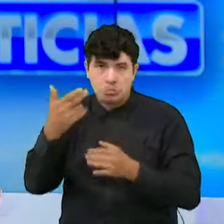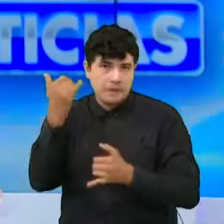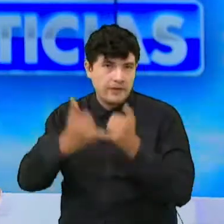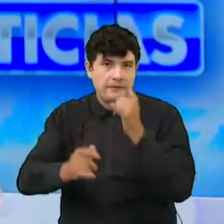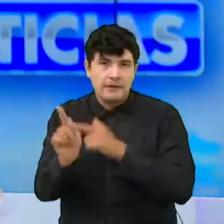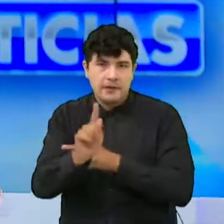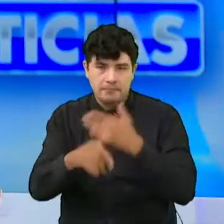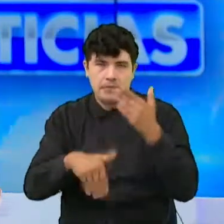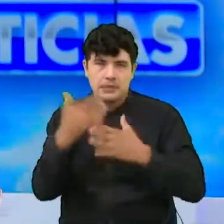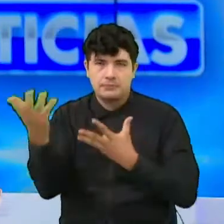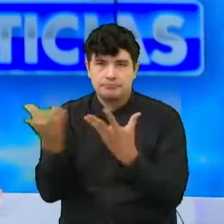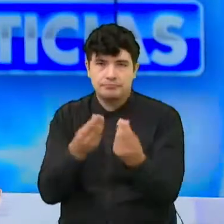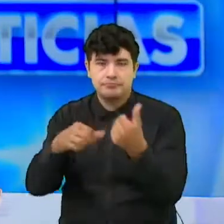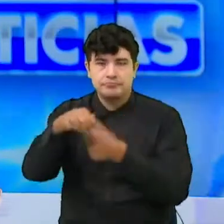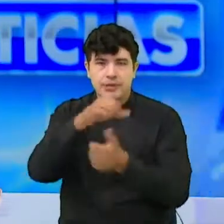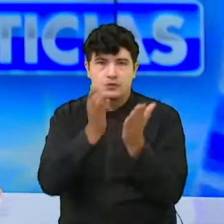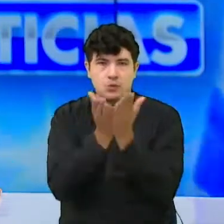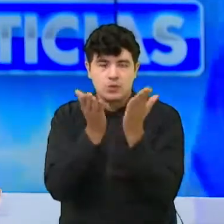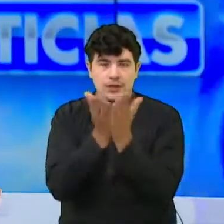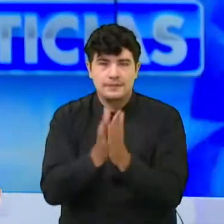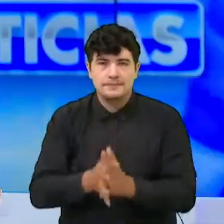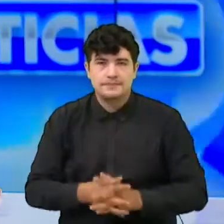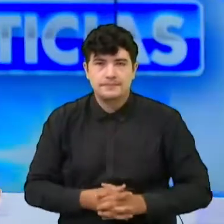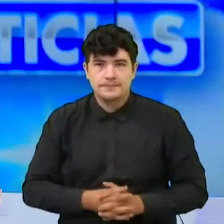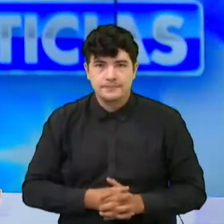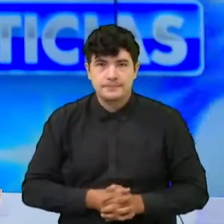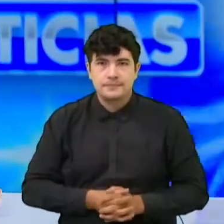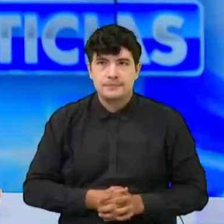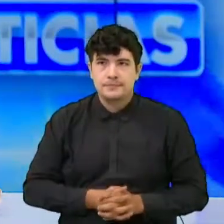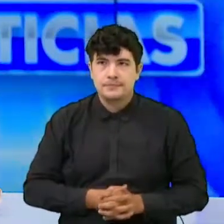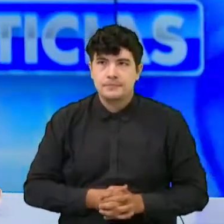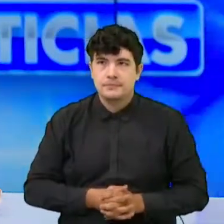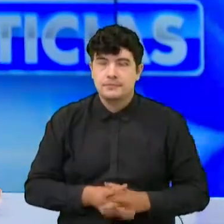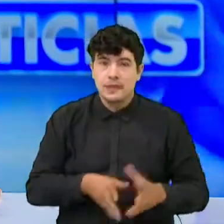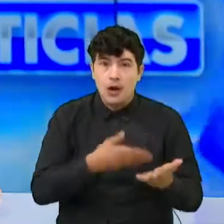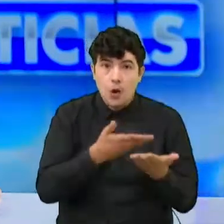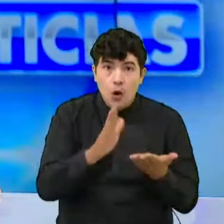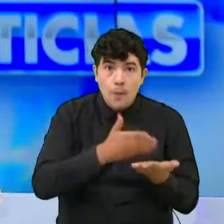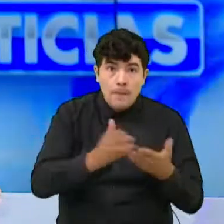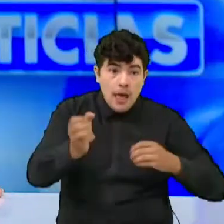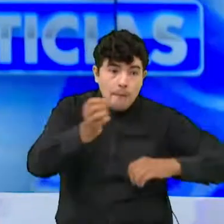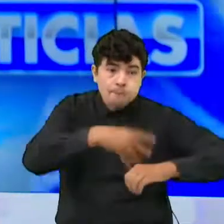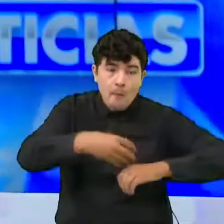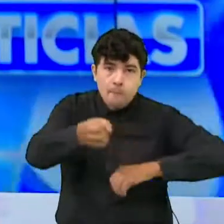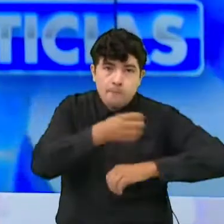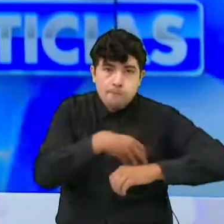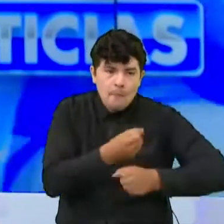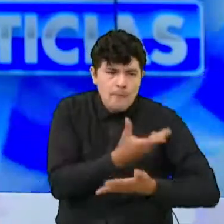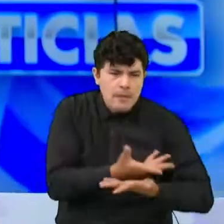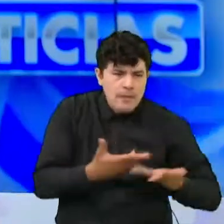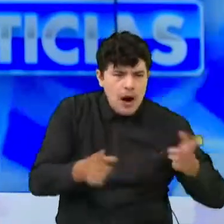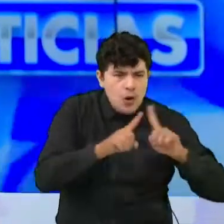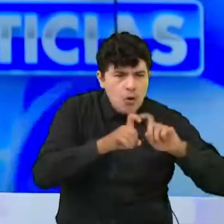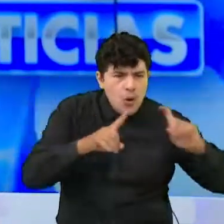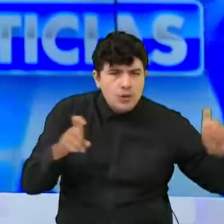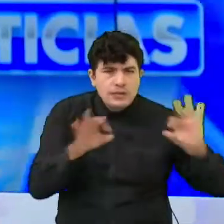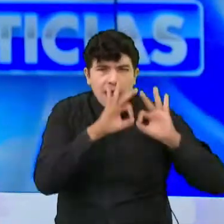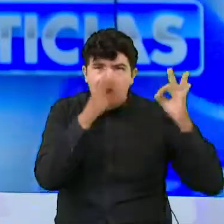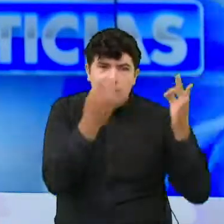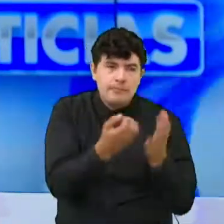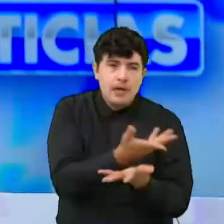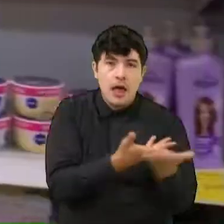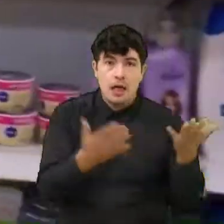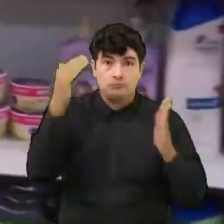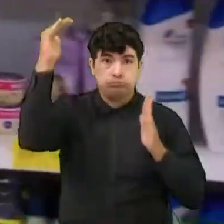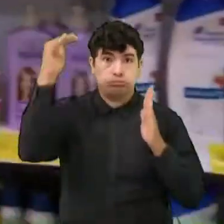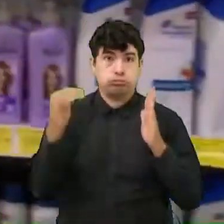en un 40% se redujo la compra de los productos de la canasta familiar en los hipermercados los gremios hablan al respecto